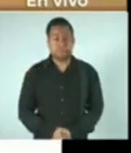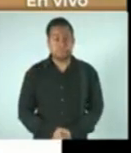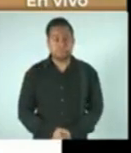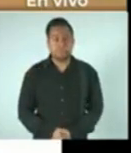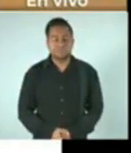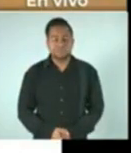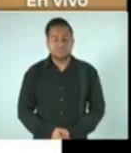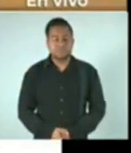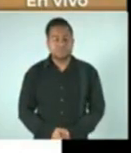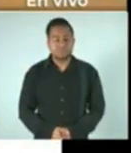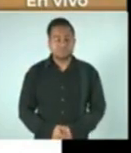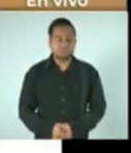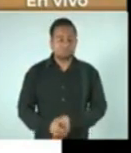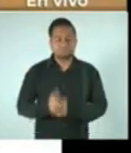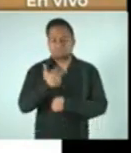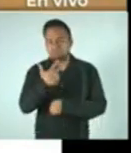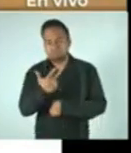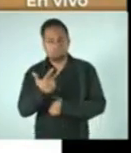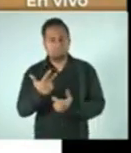pues ya por